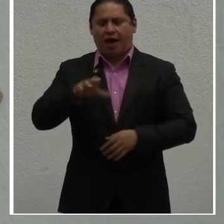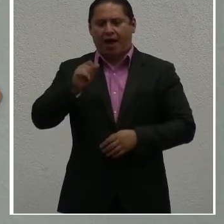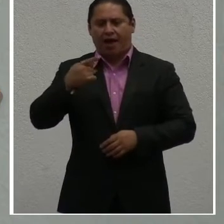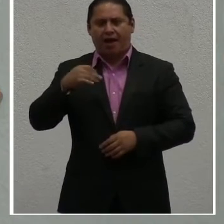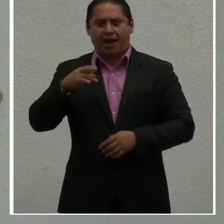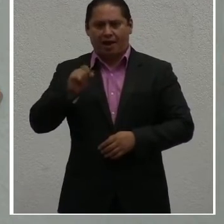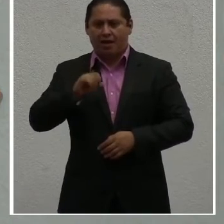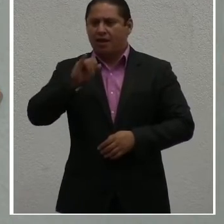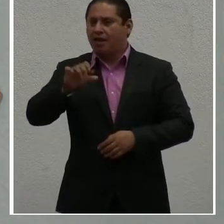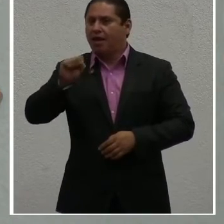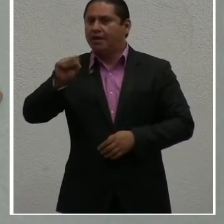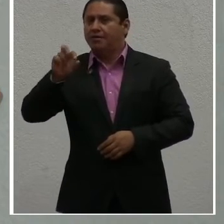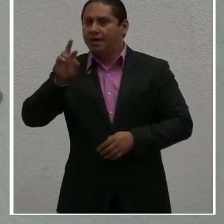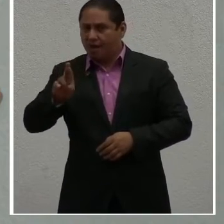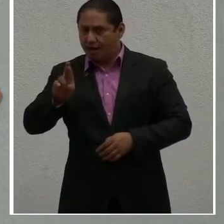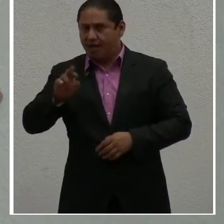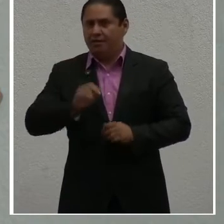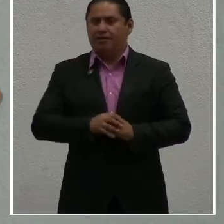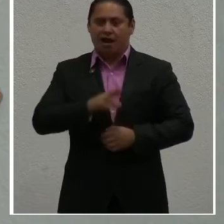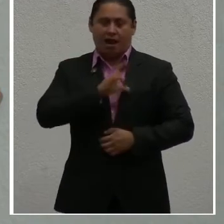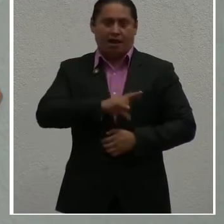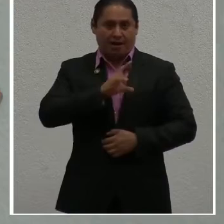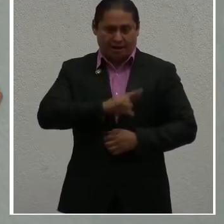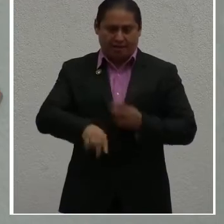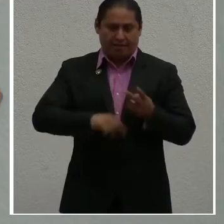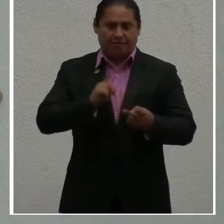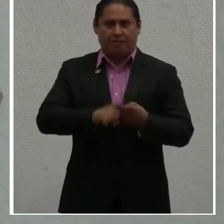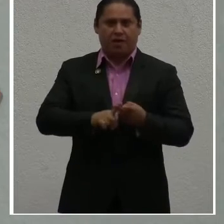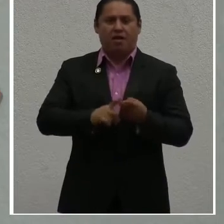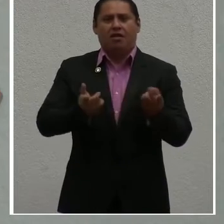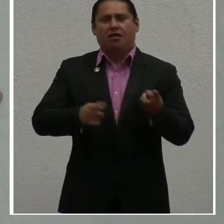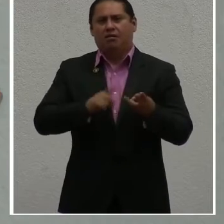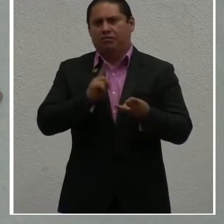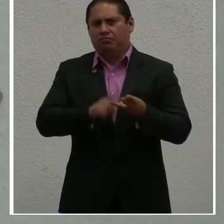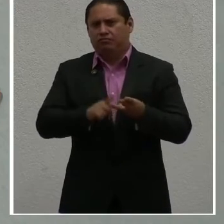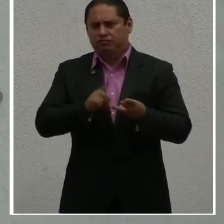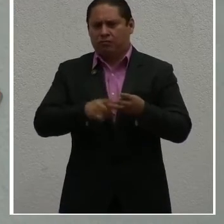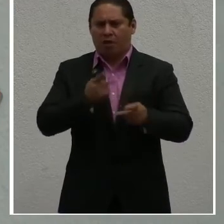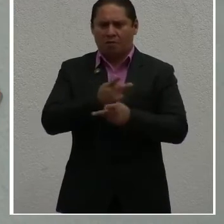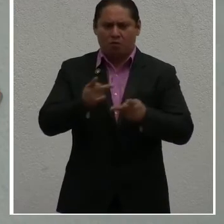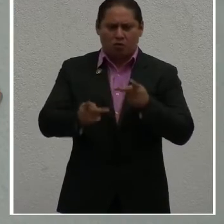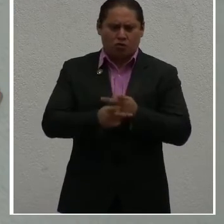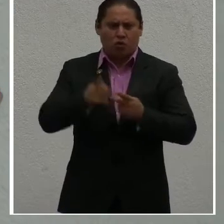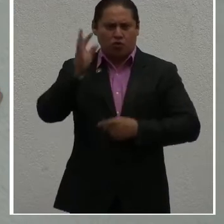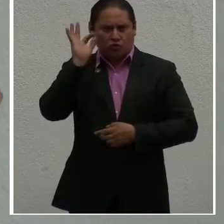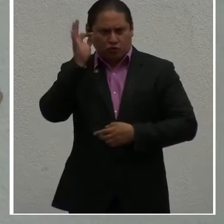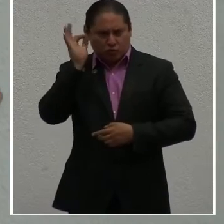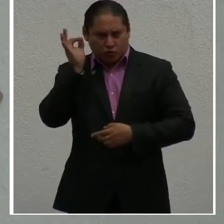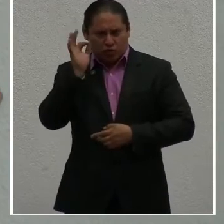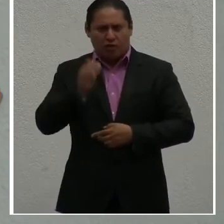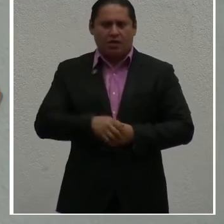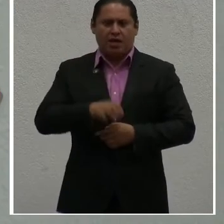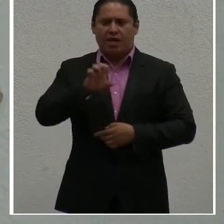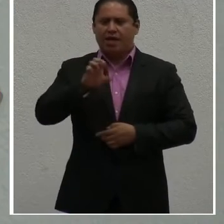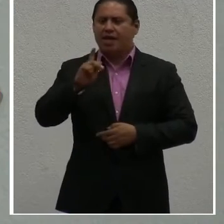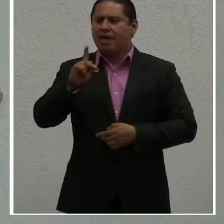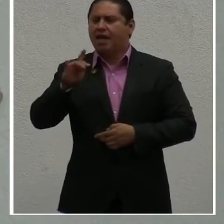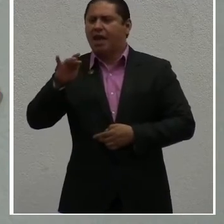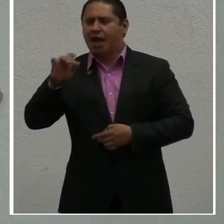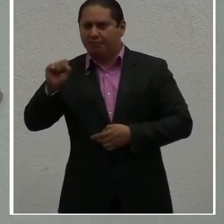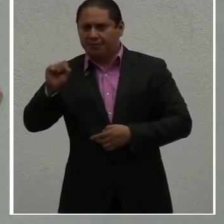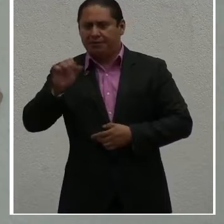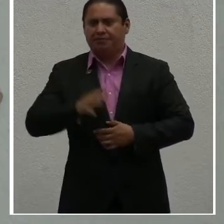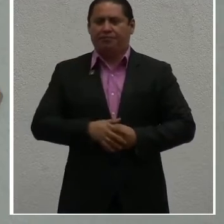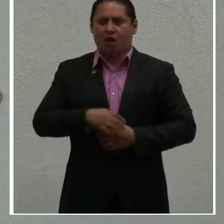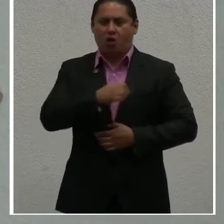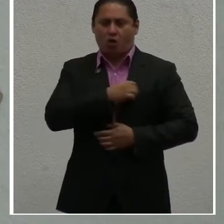ISR, que es el impuesto sobre la renta, impuesto especial sobre producción y servicios, que es el IEPS. Es una